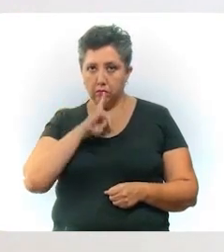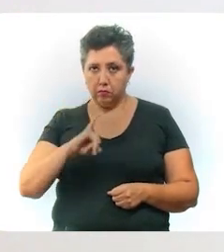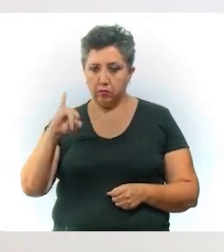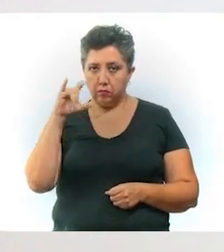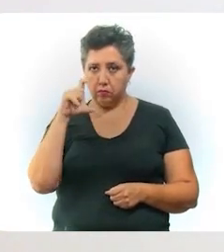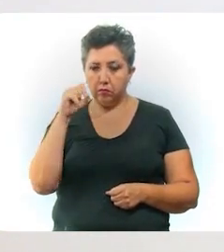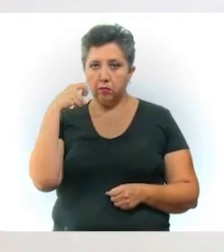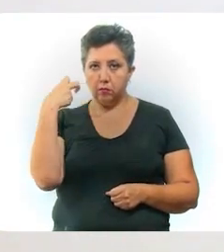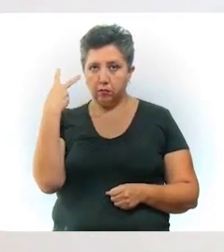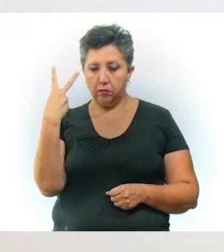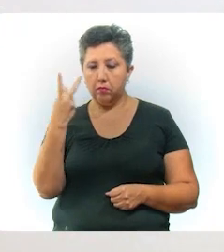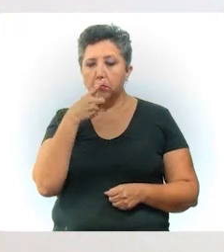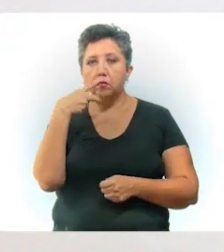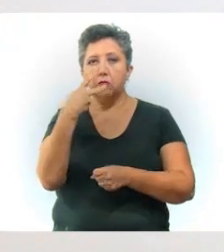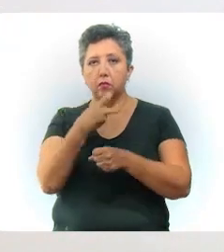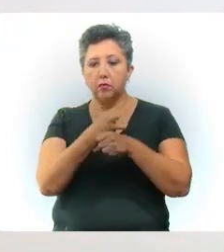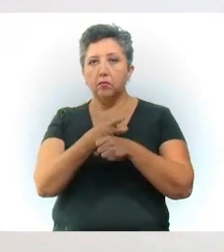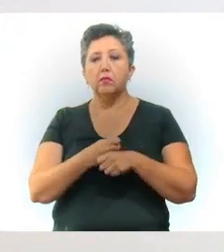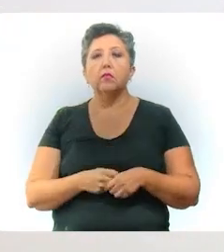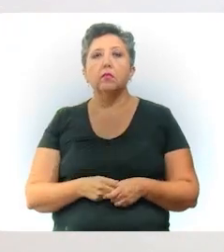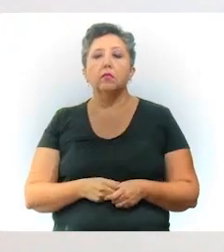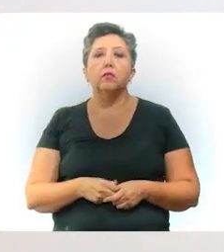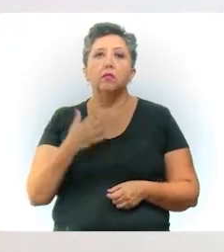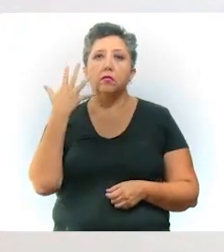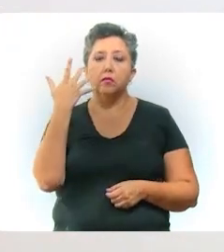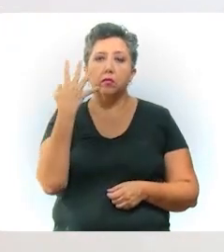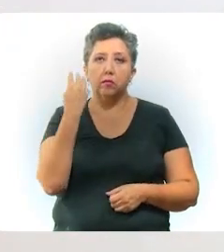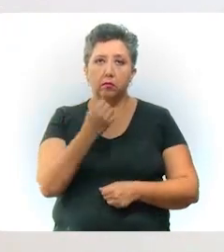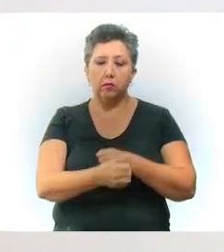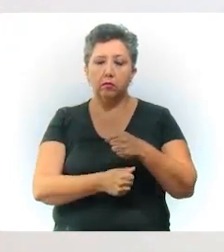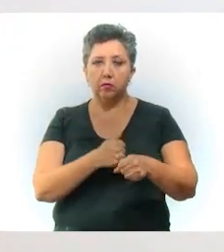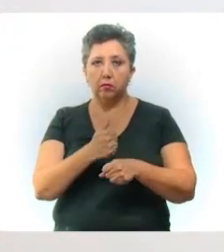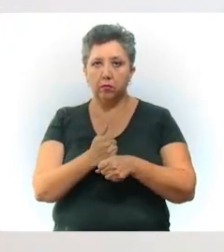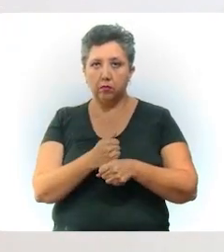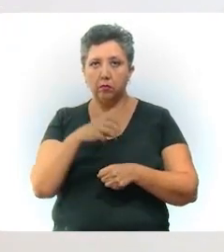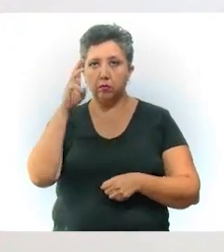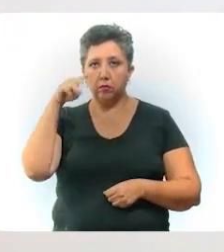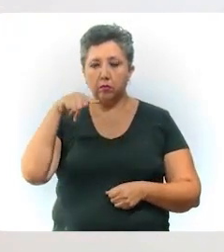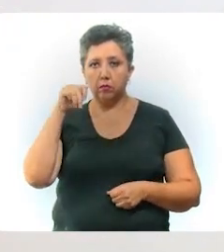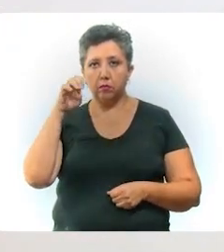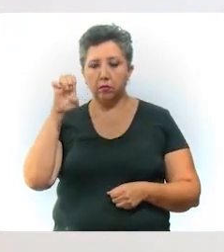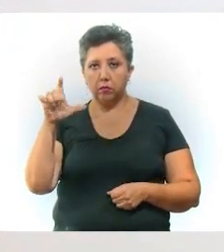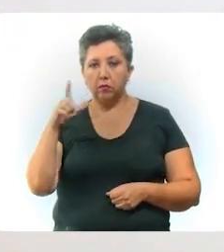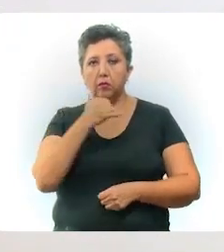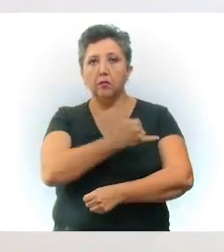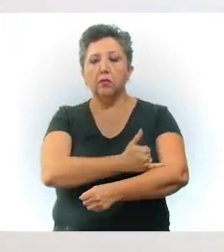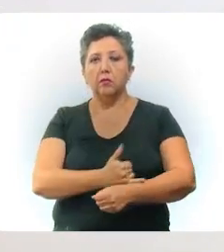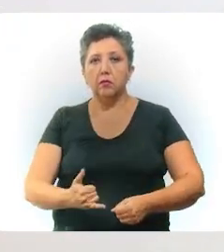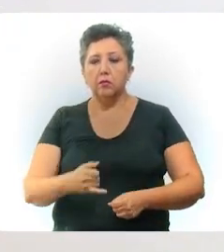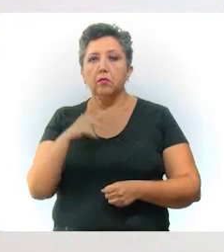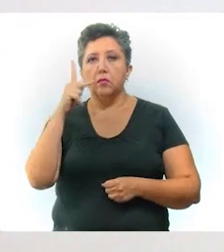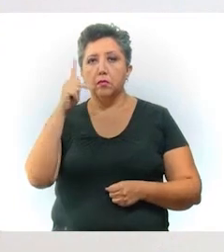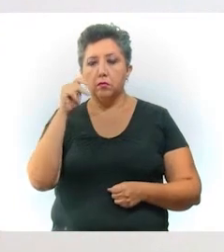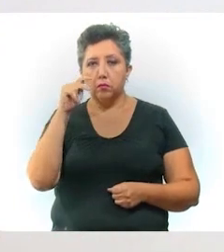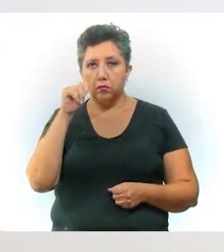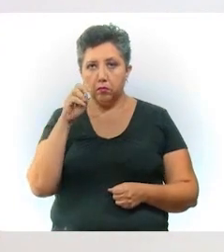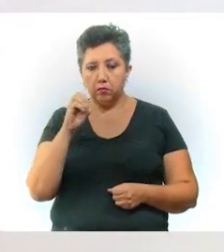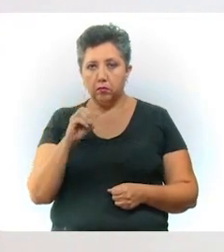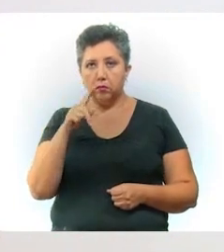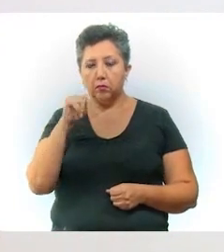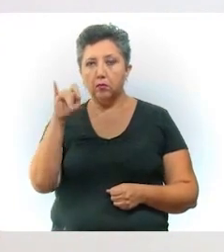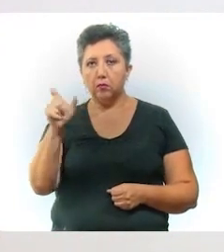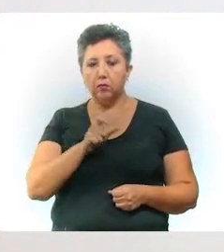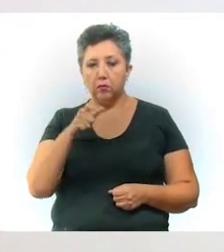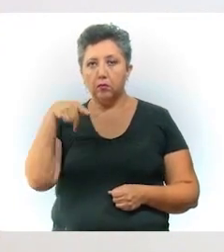22 tocará el turno a las segundas dosis de 50 a 59 años en Motul, Izamal, Peto,